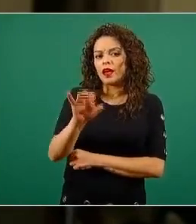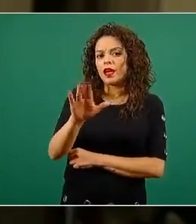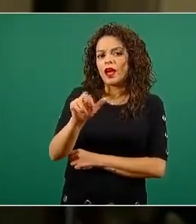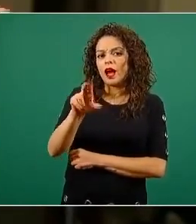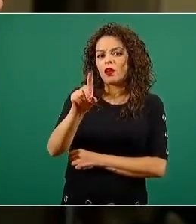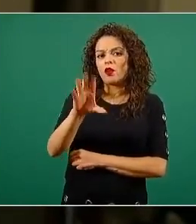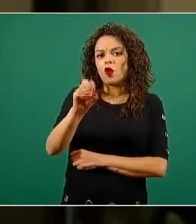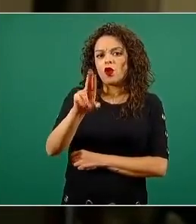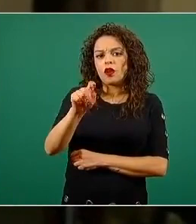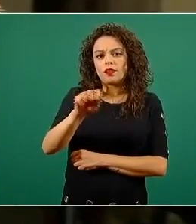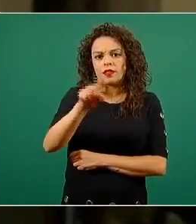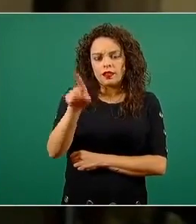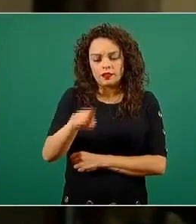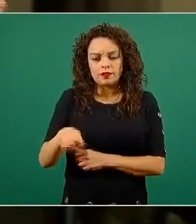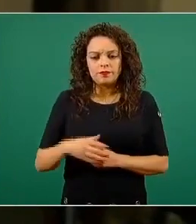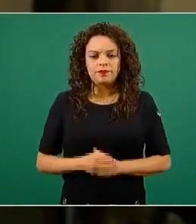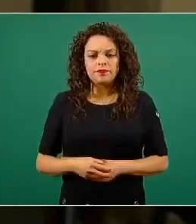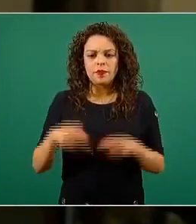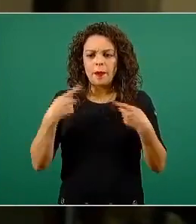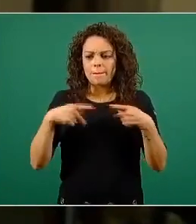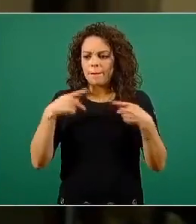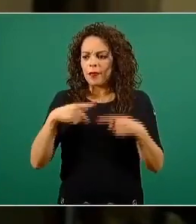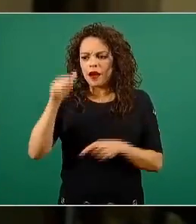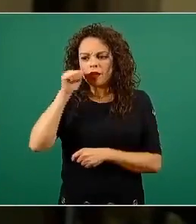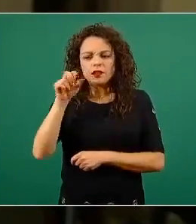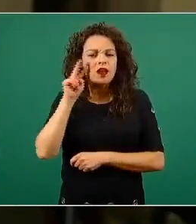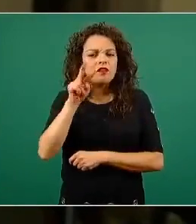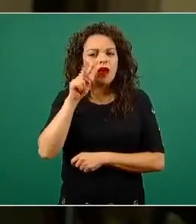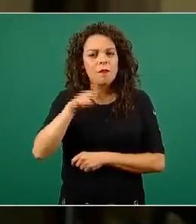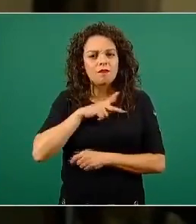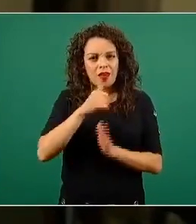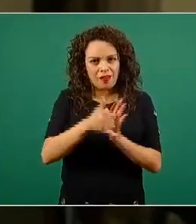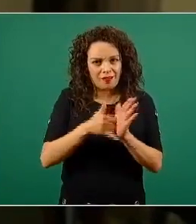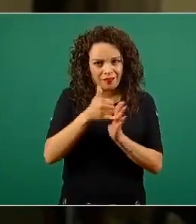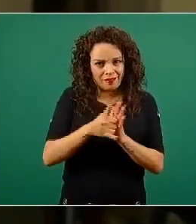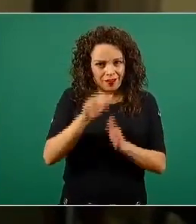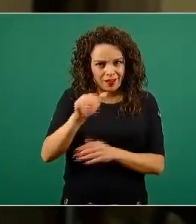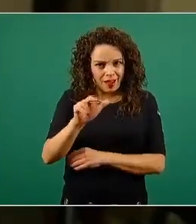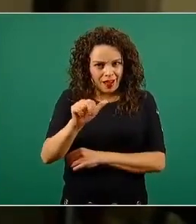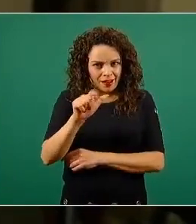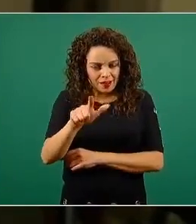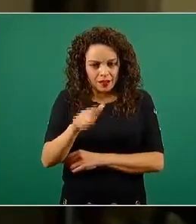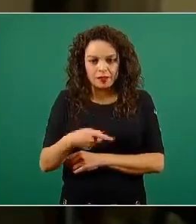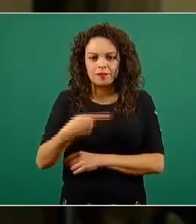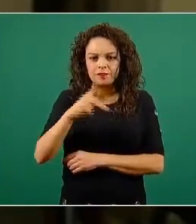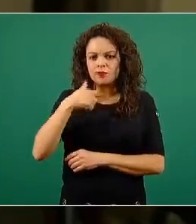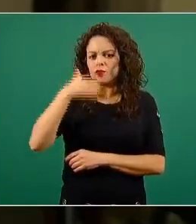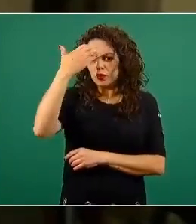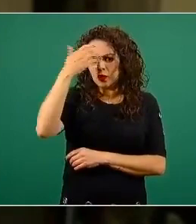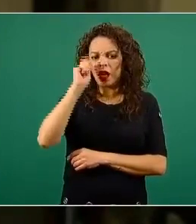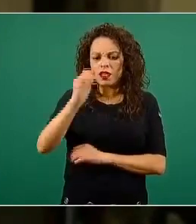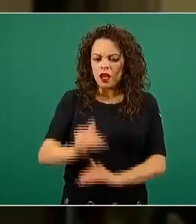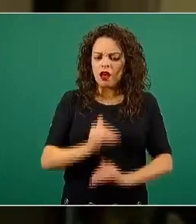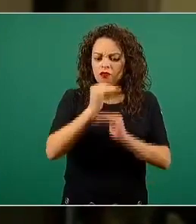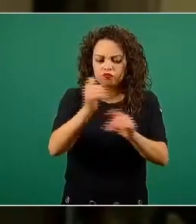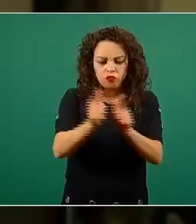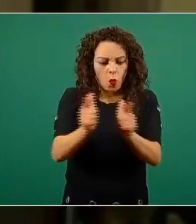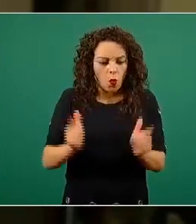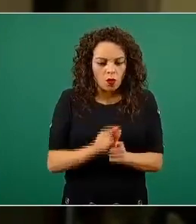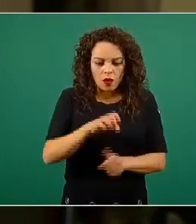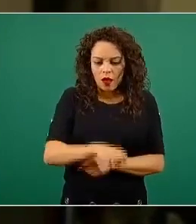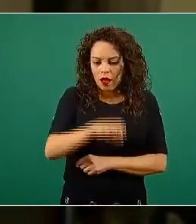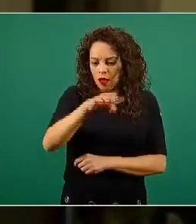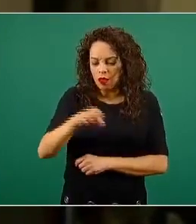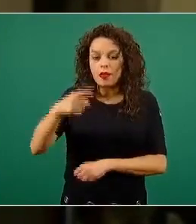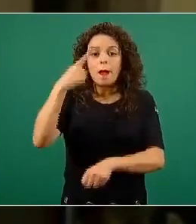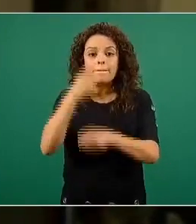me ha insistido mucho en lo siguiente: conozco bien el calendario macro que establecieron para grupos de edad y que primero se empieza con personal de la